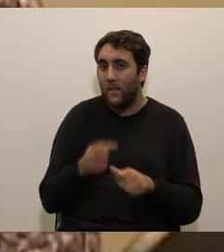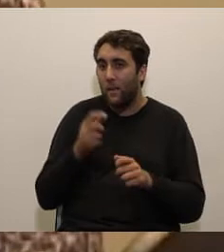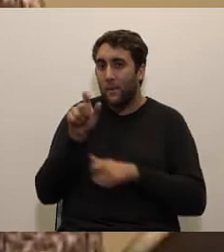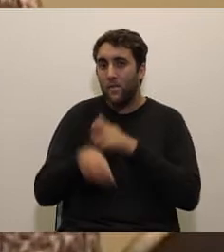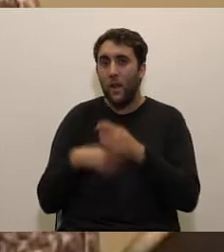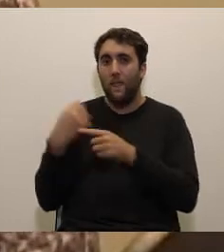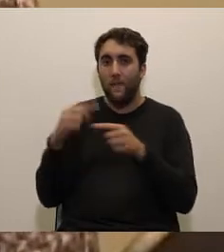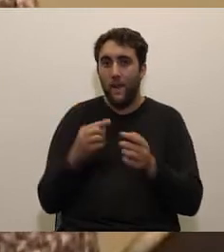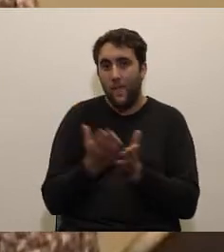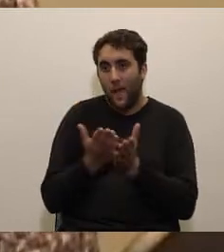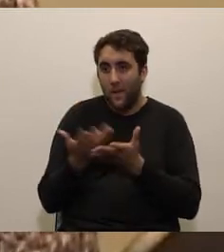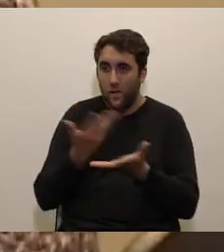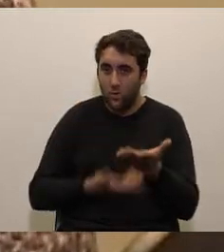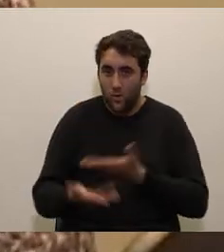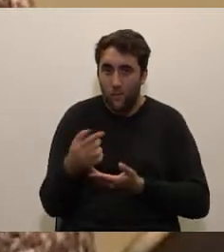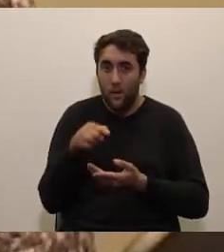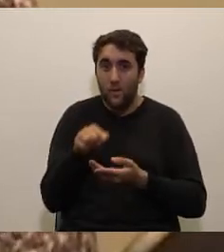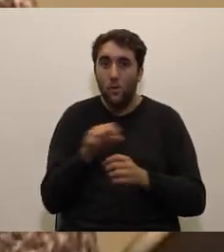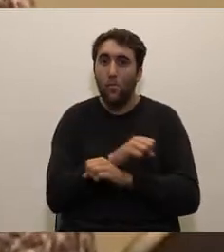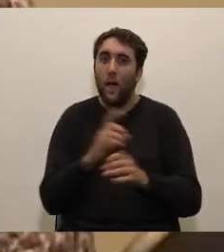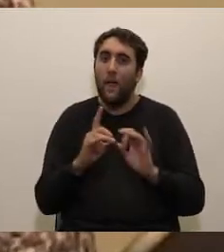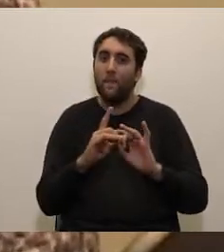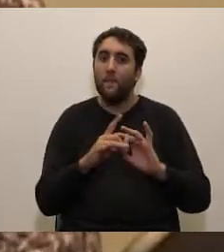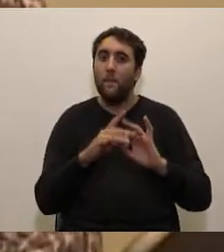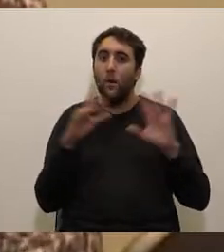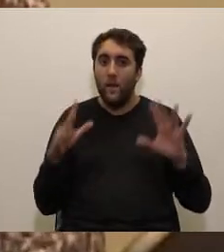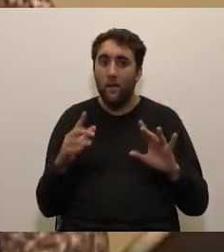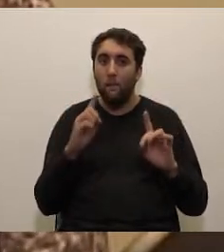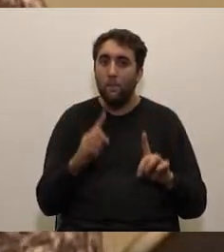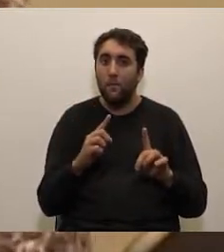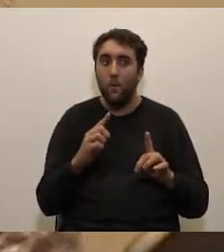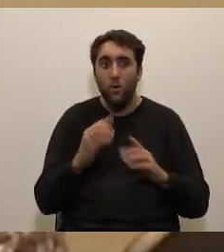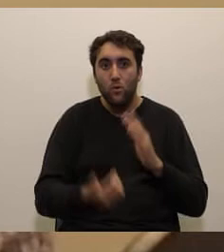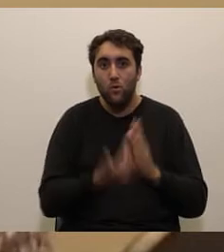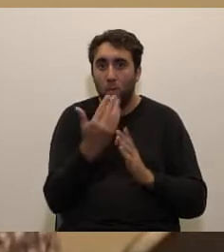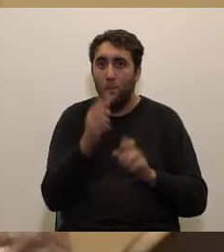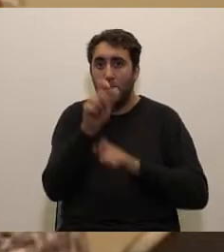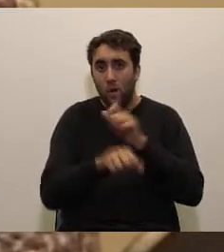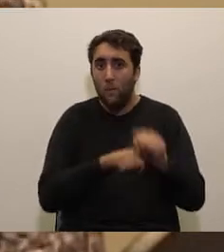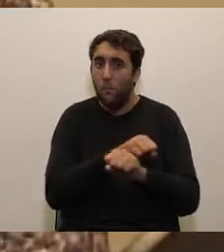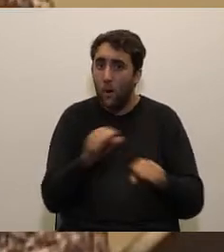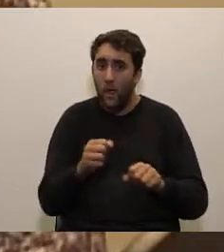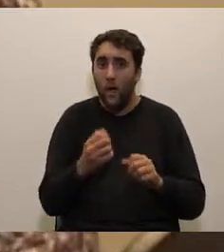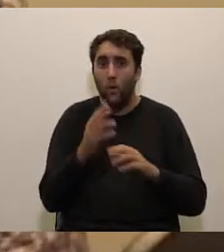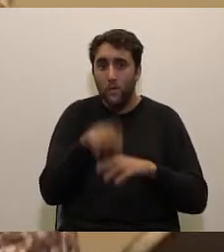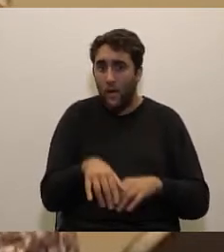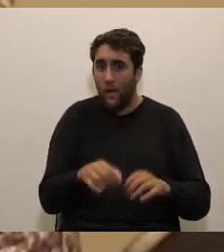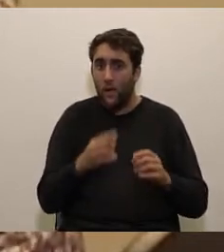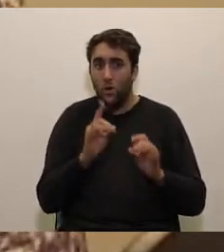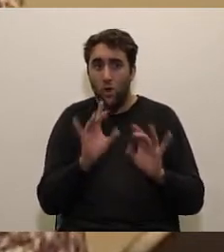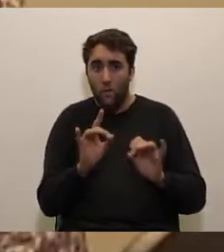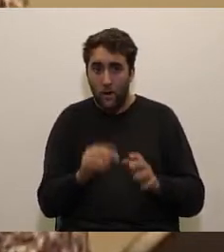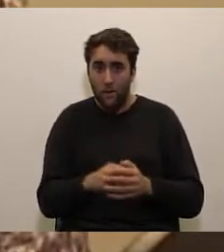colaborativa, también esté disponible con licencias de contenido libre. Las licencias de,